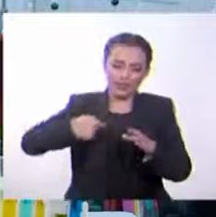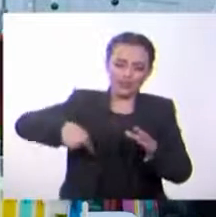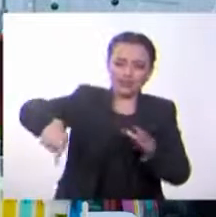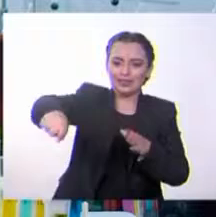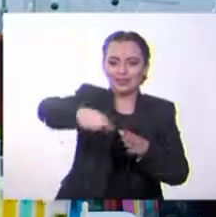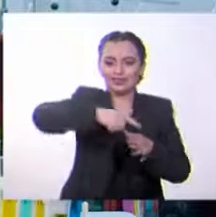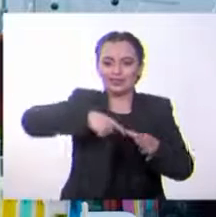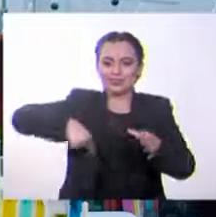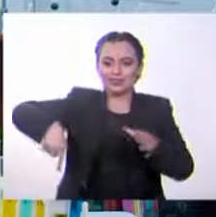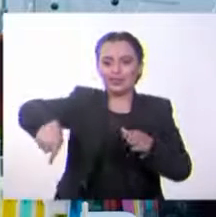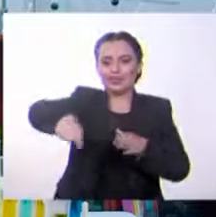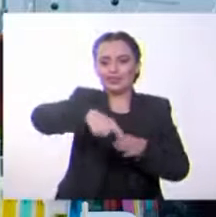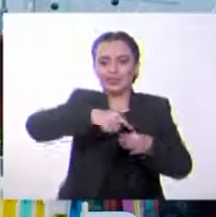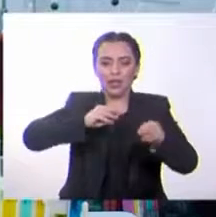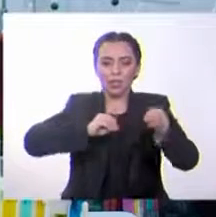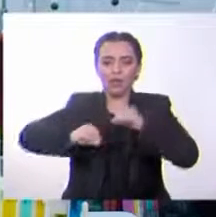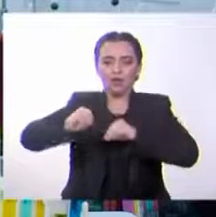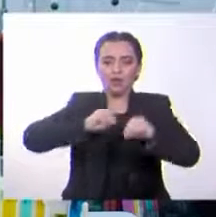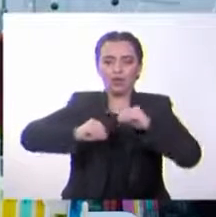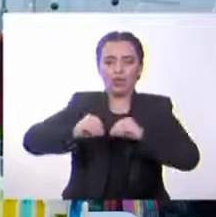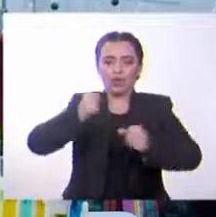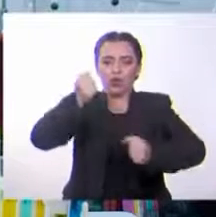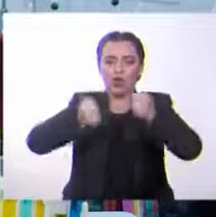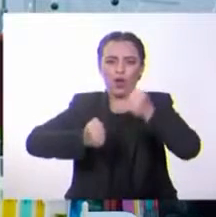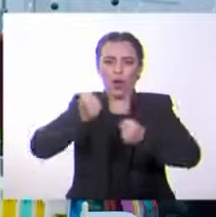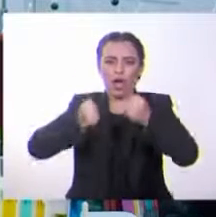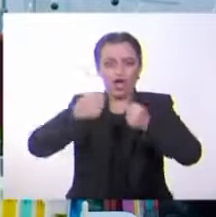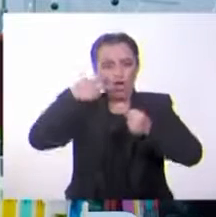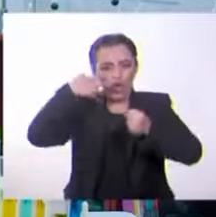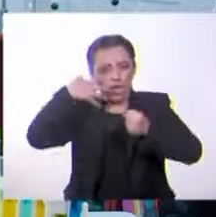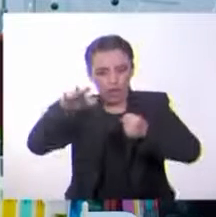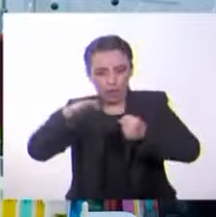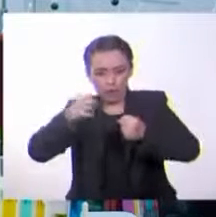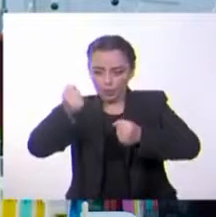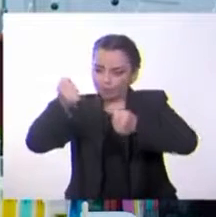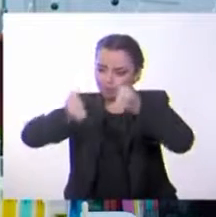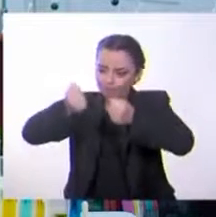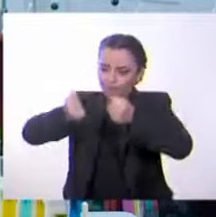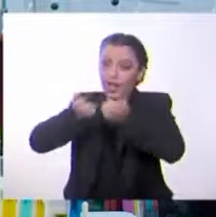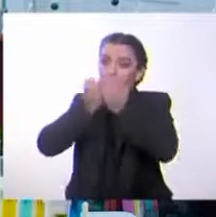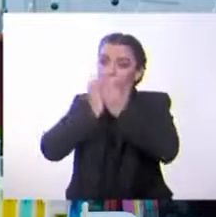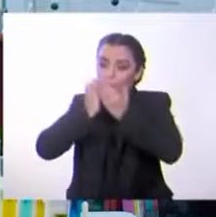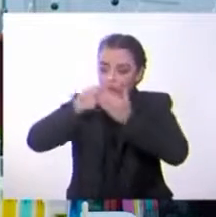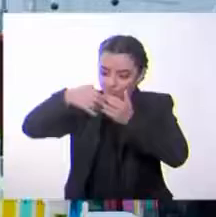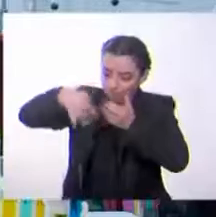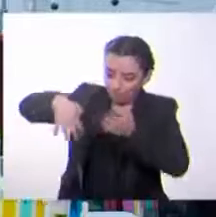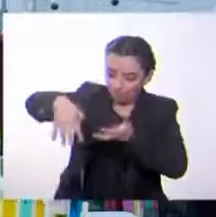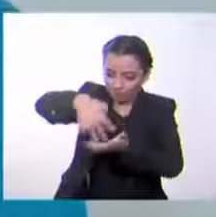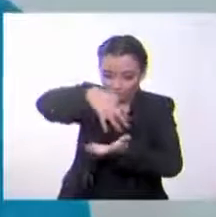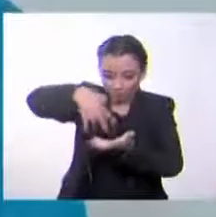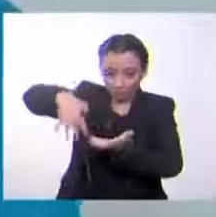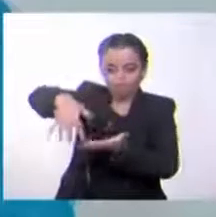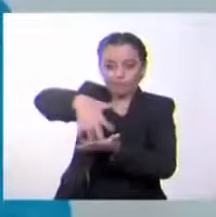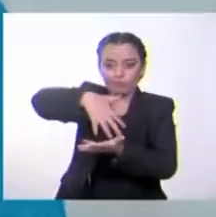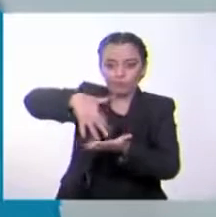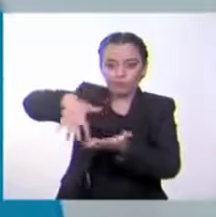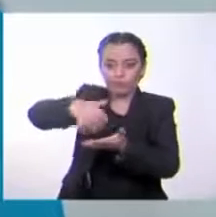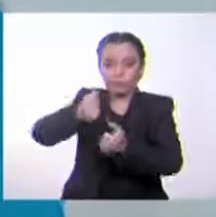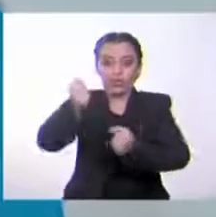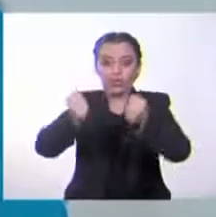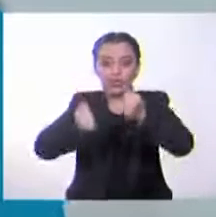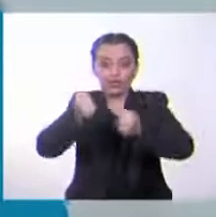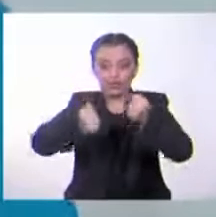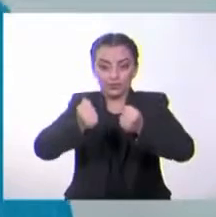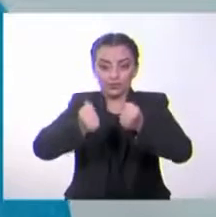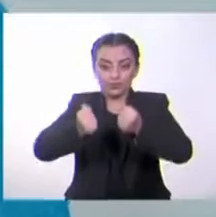en constante movimiento para regular la temperatura del vehículo. Pero